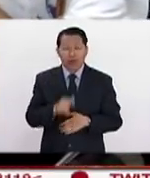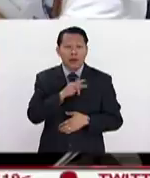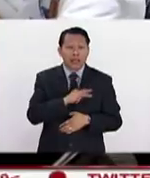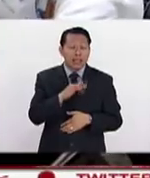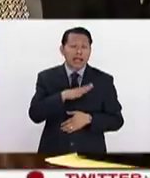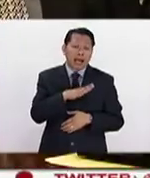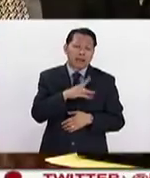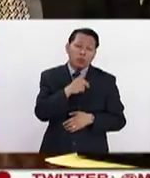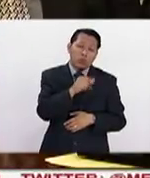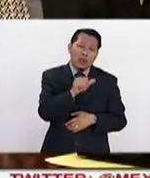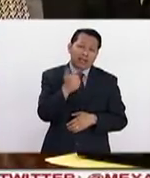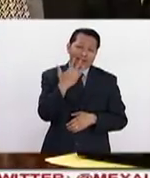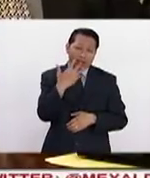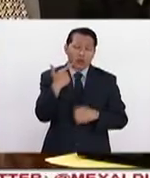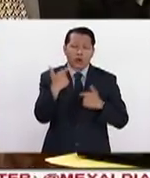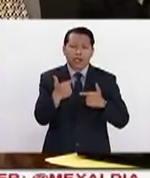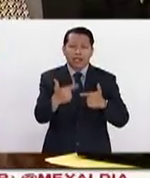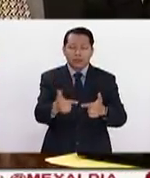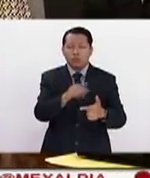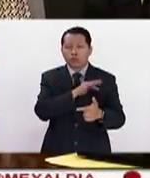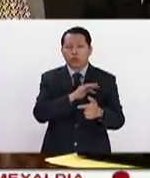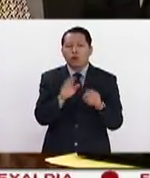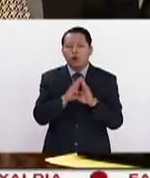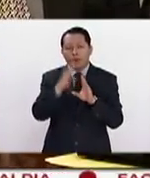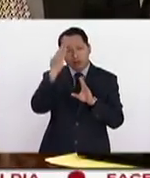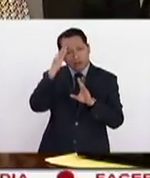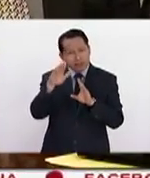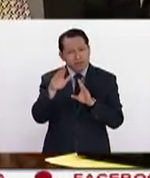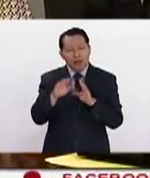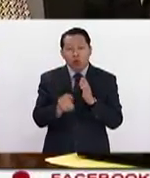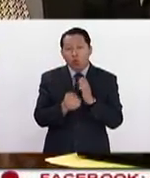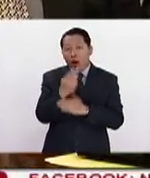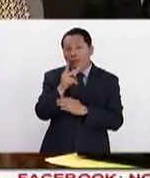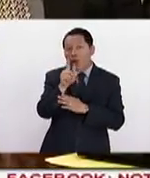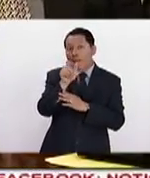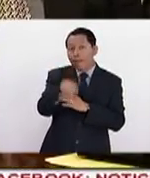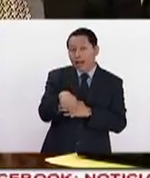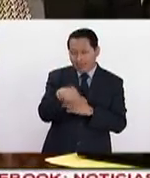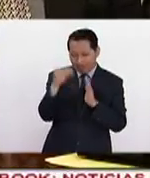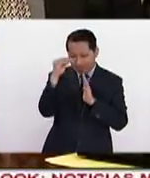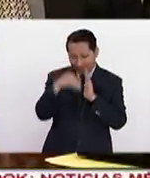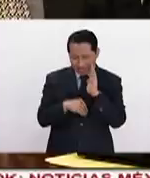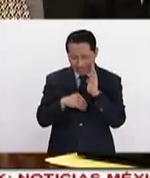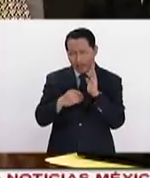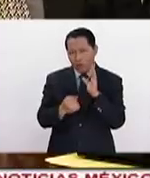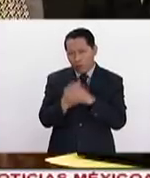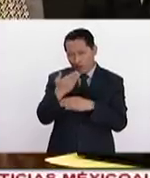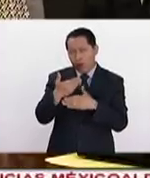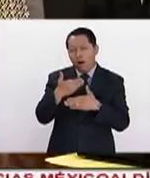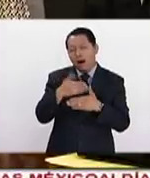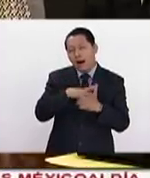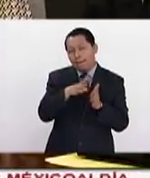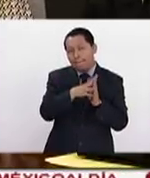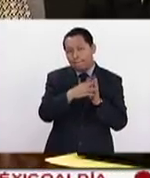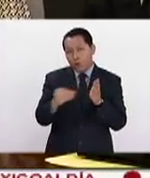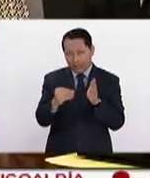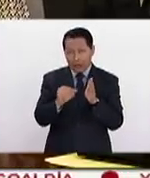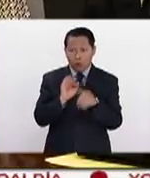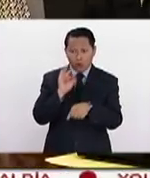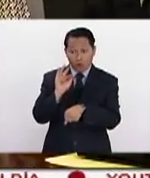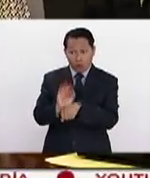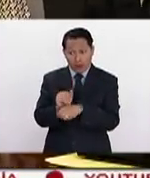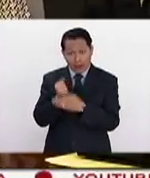5 generaciones y saber si el nuevo plan de estudios o el nuevo modelo tuvo un impacto o no tuvo un impacto